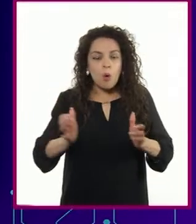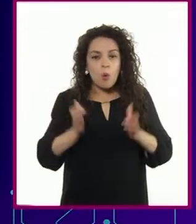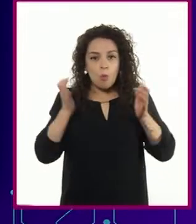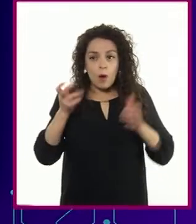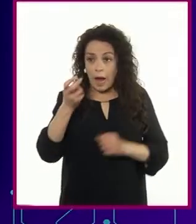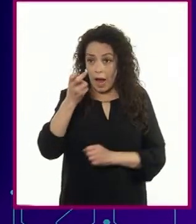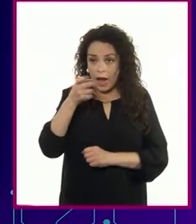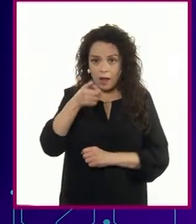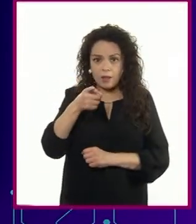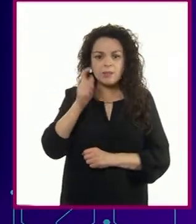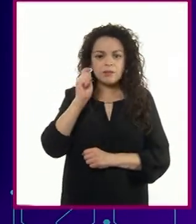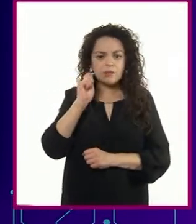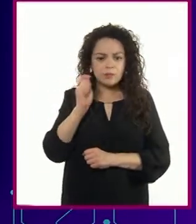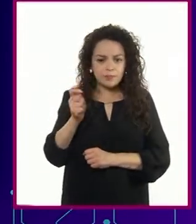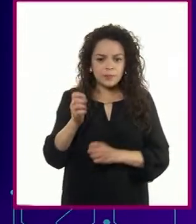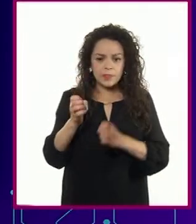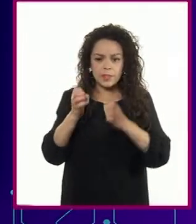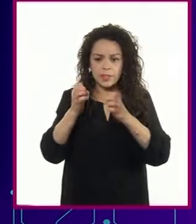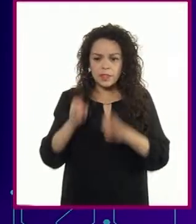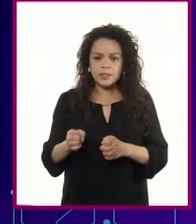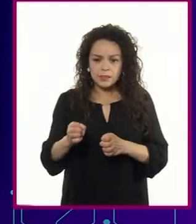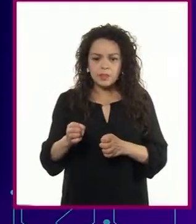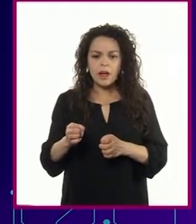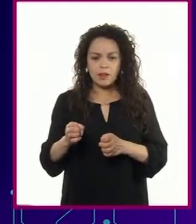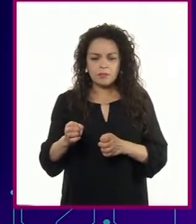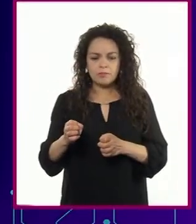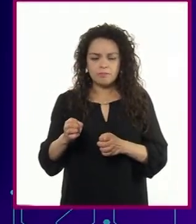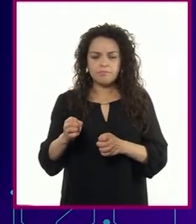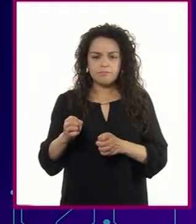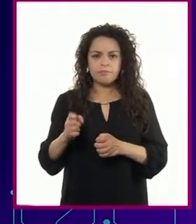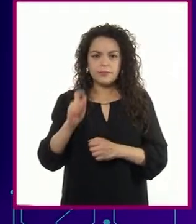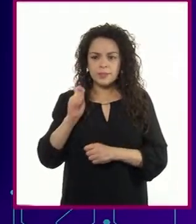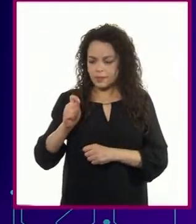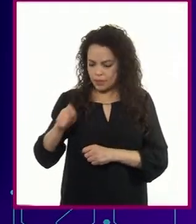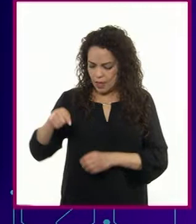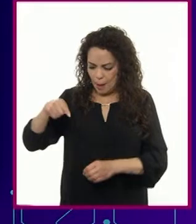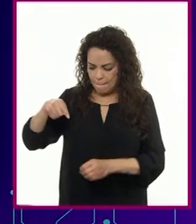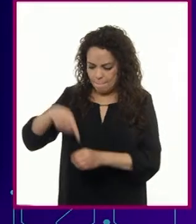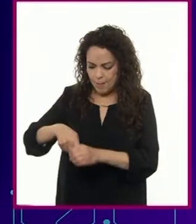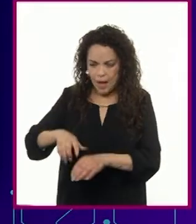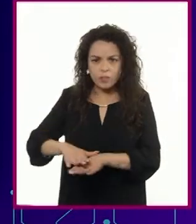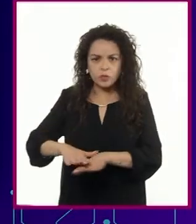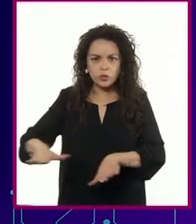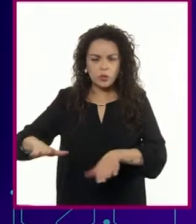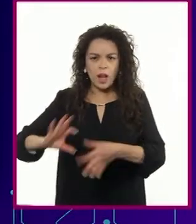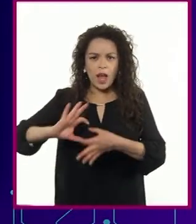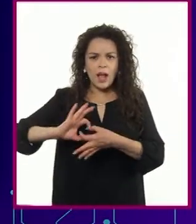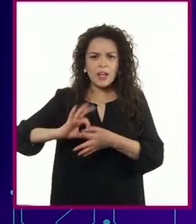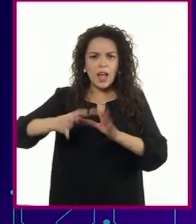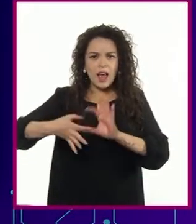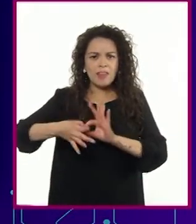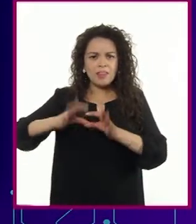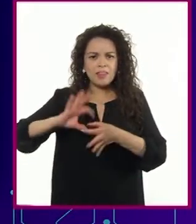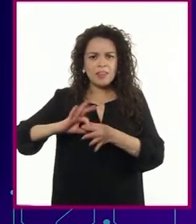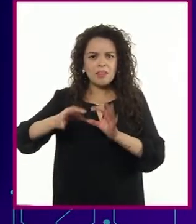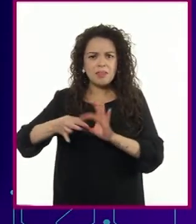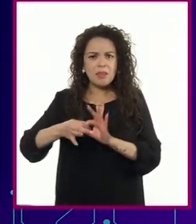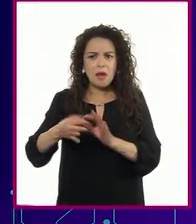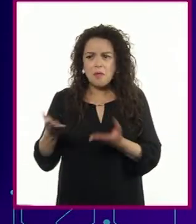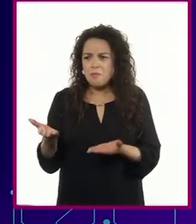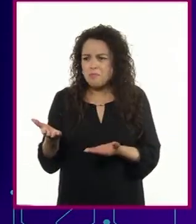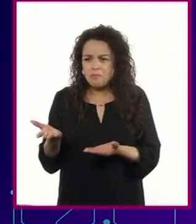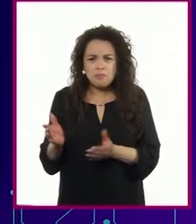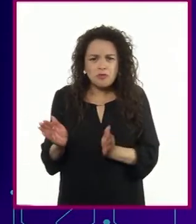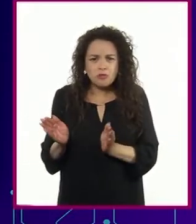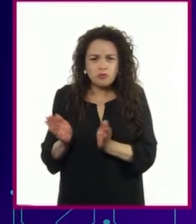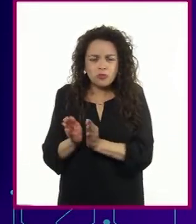bestia permanecía atada a una pequeña estaca clavada en el suelo con una minúscula cadena que aprisionaba una